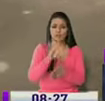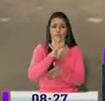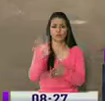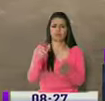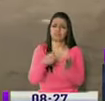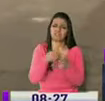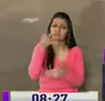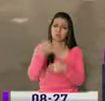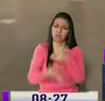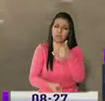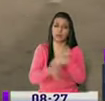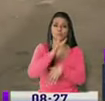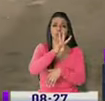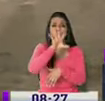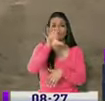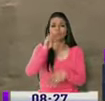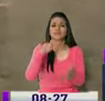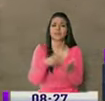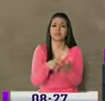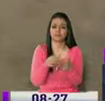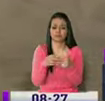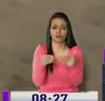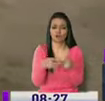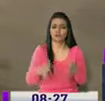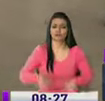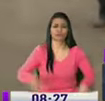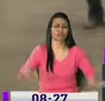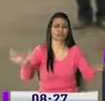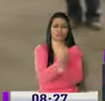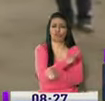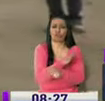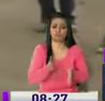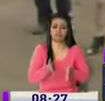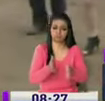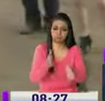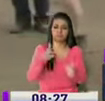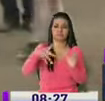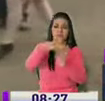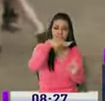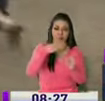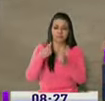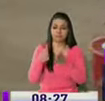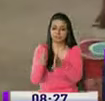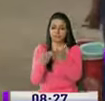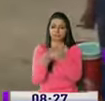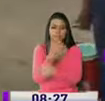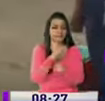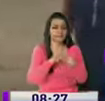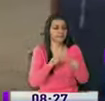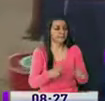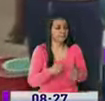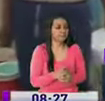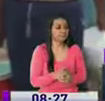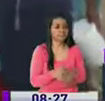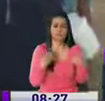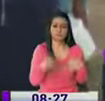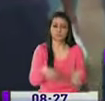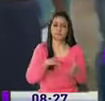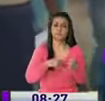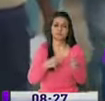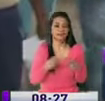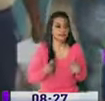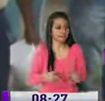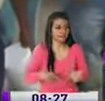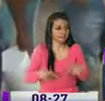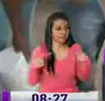hablando casi un monto de 450,000 aproximadamente, lo que hemos invertido en esta parte que le acabo de mencionar. Administrador, es que esto es darle calidad de vida a la